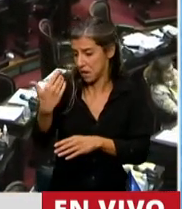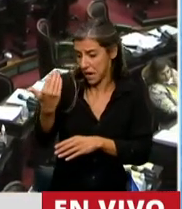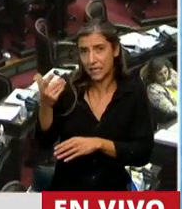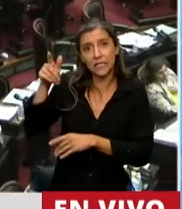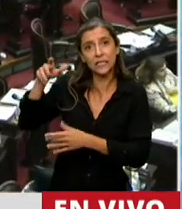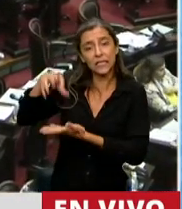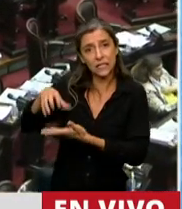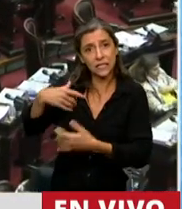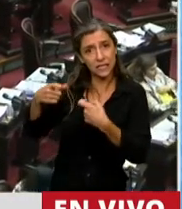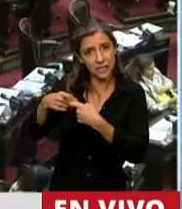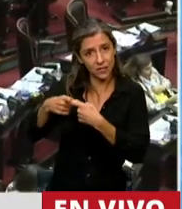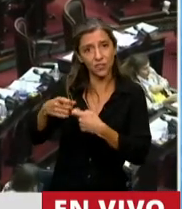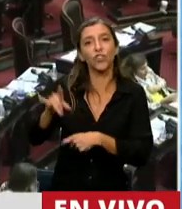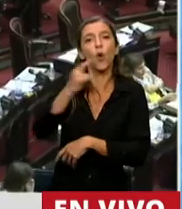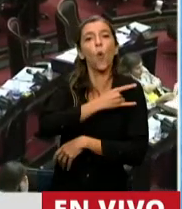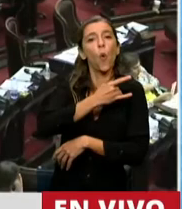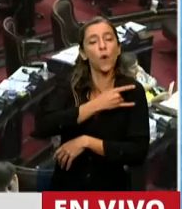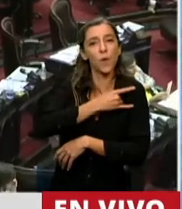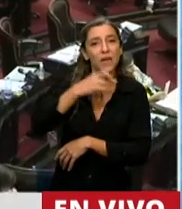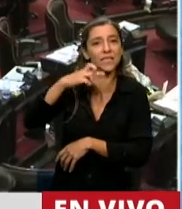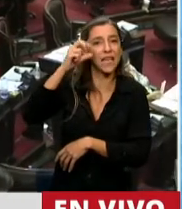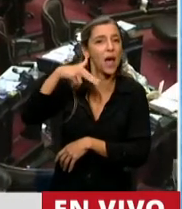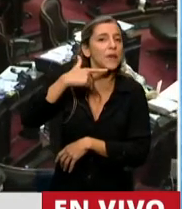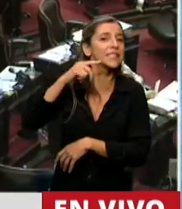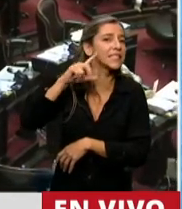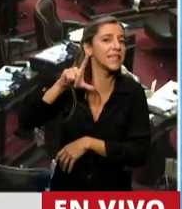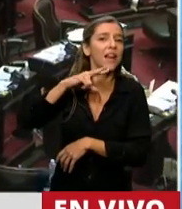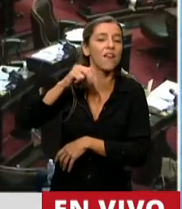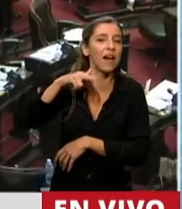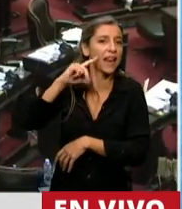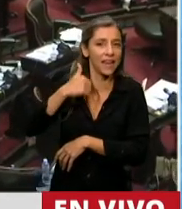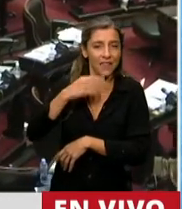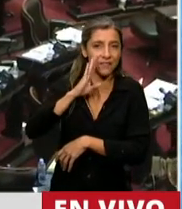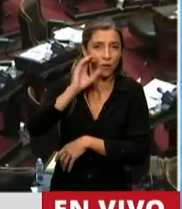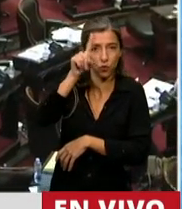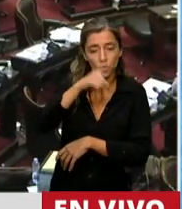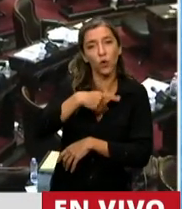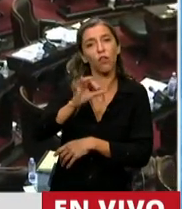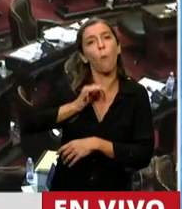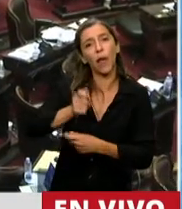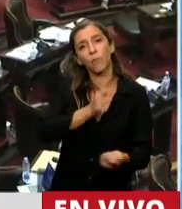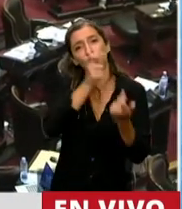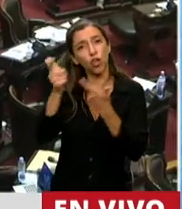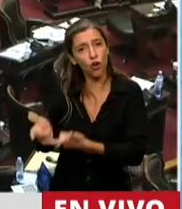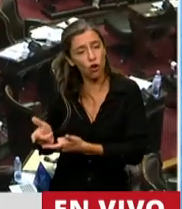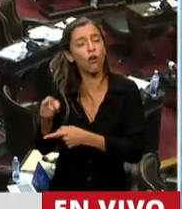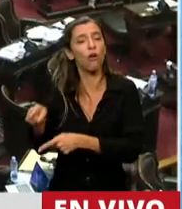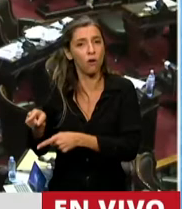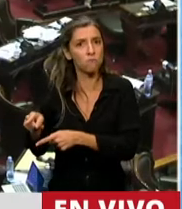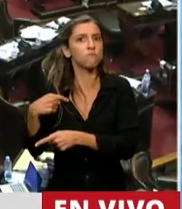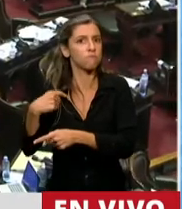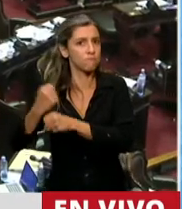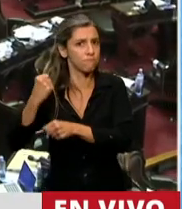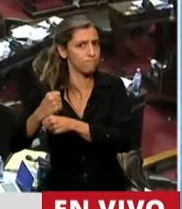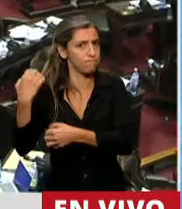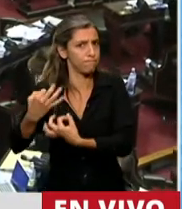recientemente por la Universidad de Pensilvania de Estados Unidos con un premio, que es el premio, uno de